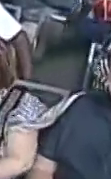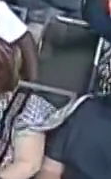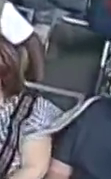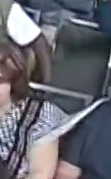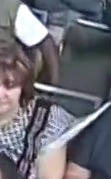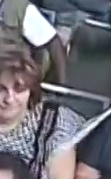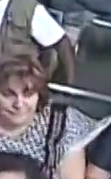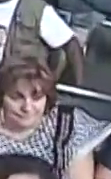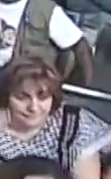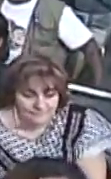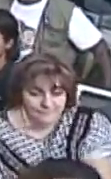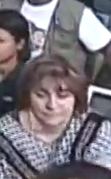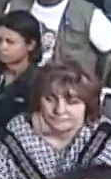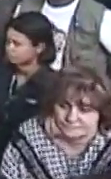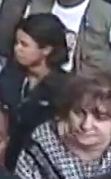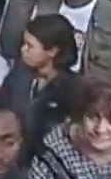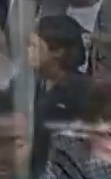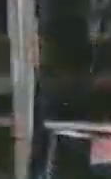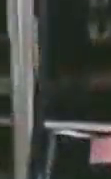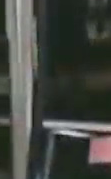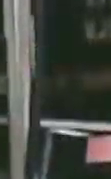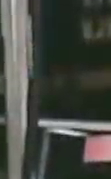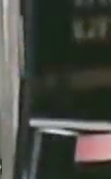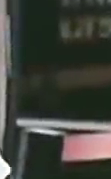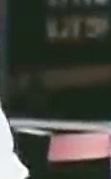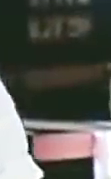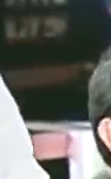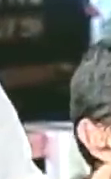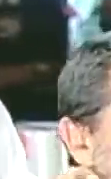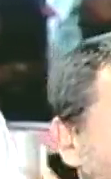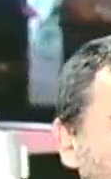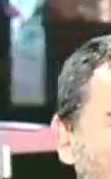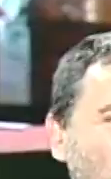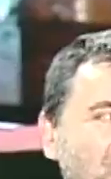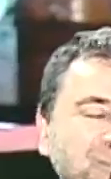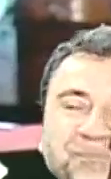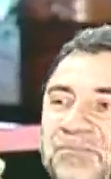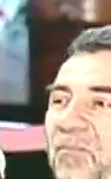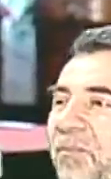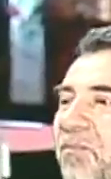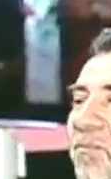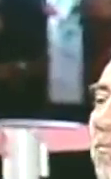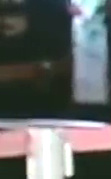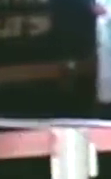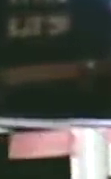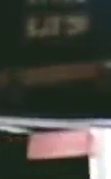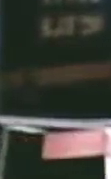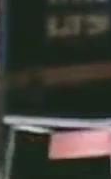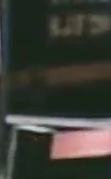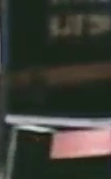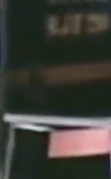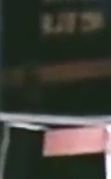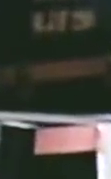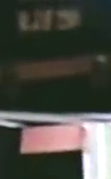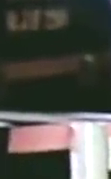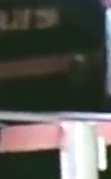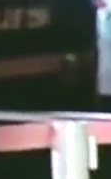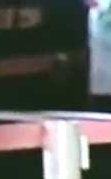aguas de calle bolt that's why lo comió